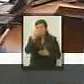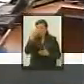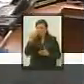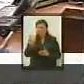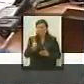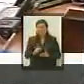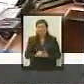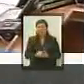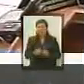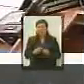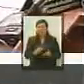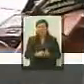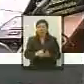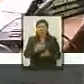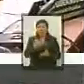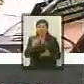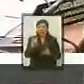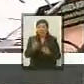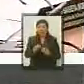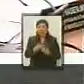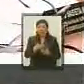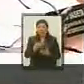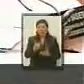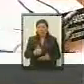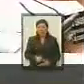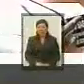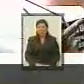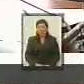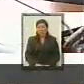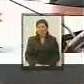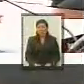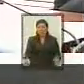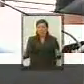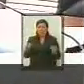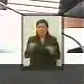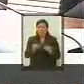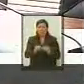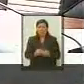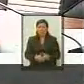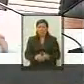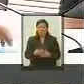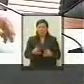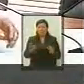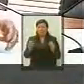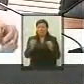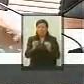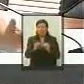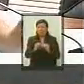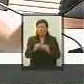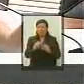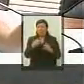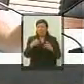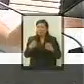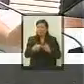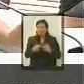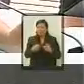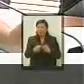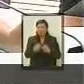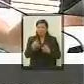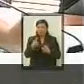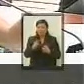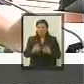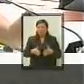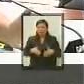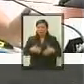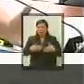presidían olvidada tan olvidada que por ejemplo no existe el internet para